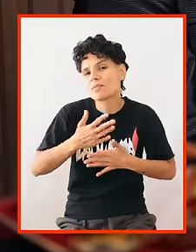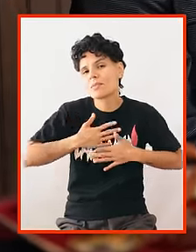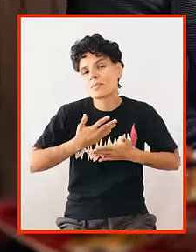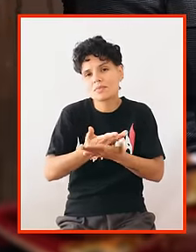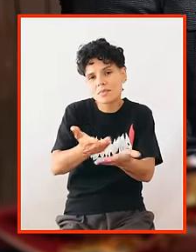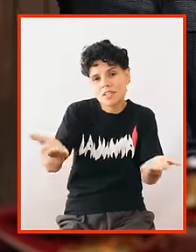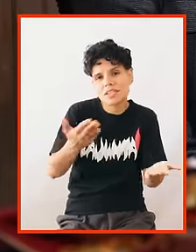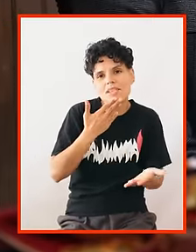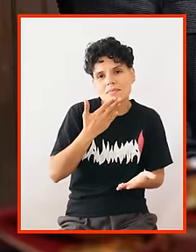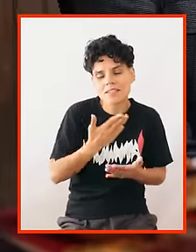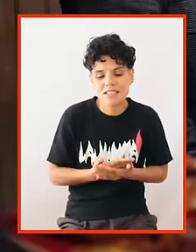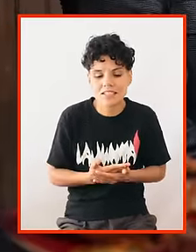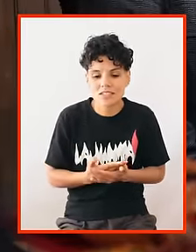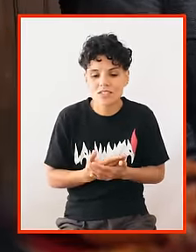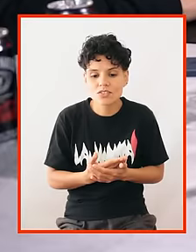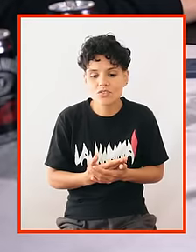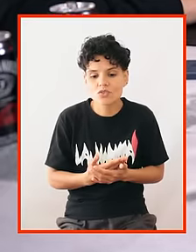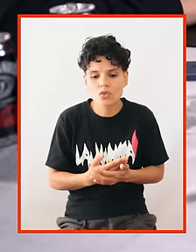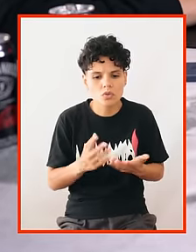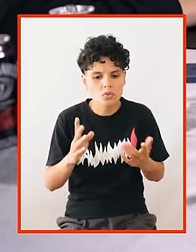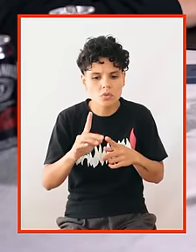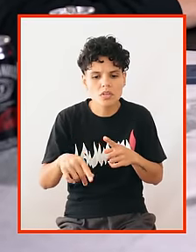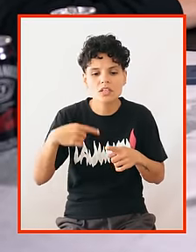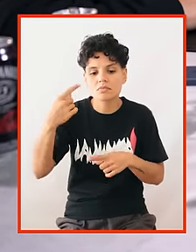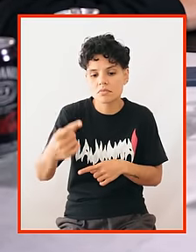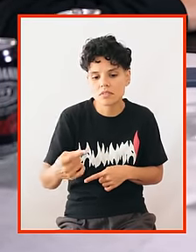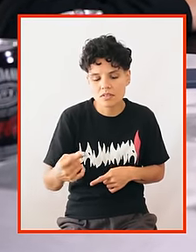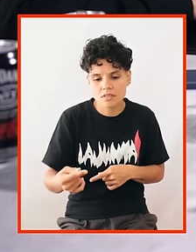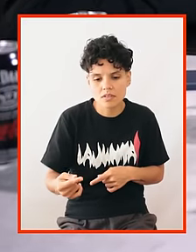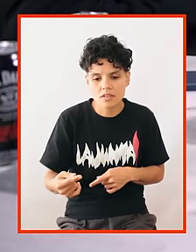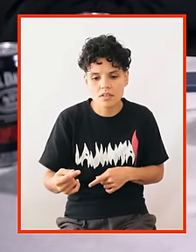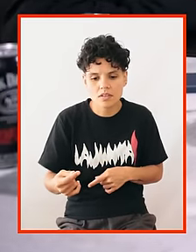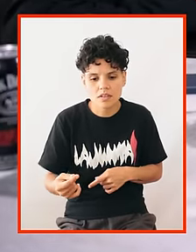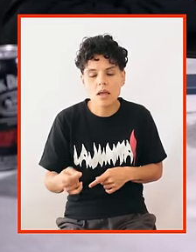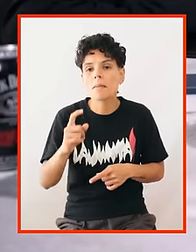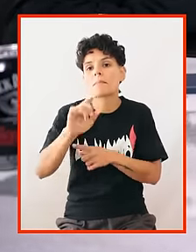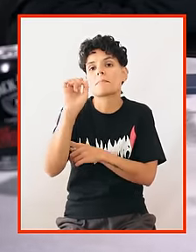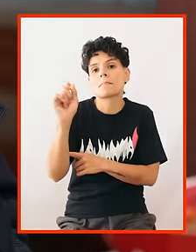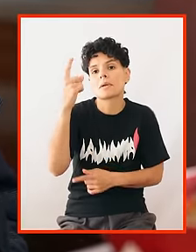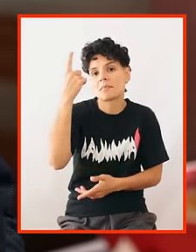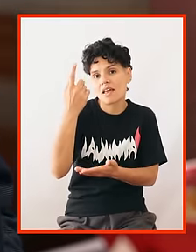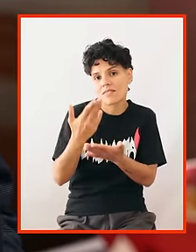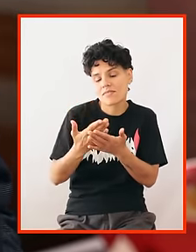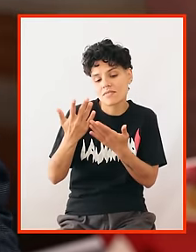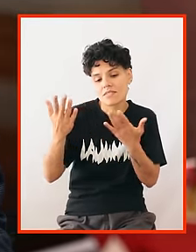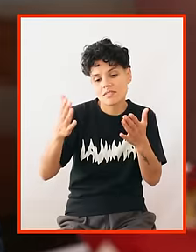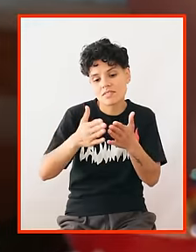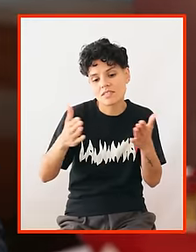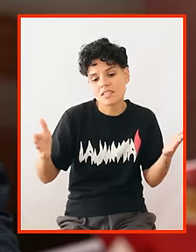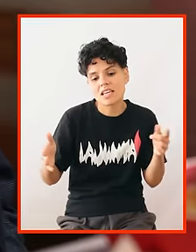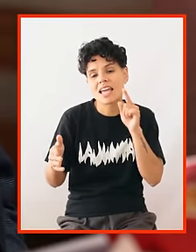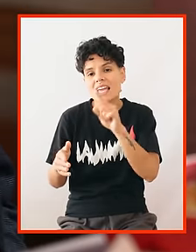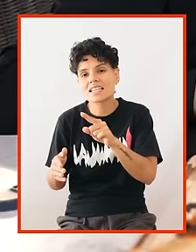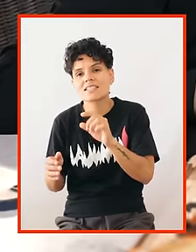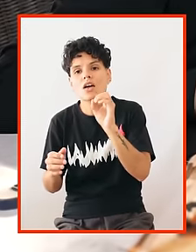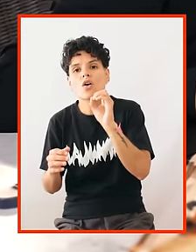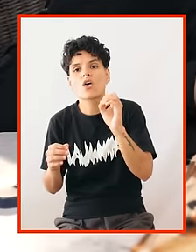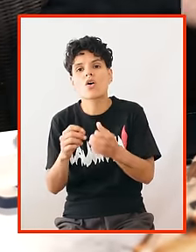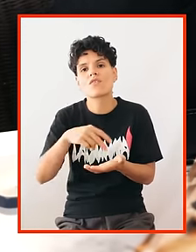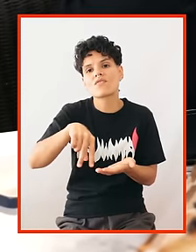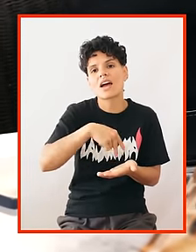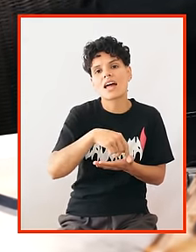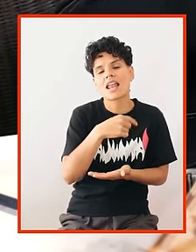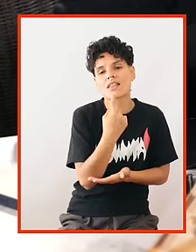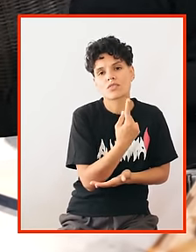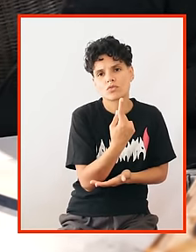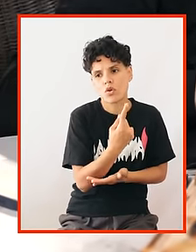que lo diga. Entonces, llegó el día del Coliseo y estábamos entre dos canciones, que era esa. ¿Era tu primer Coliseo? Sí. ¿Esa o Bailando Solo? Ajá. Ah, pero